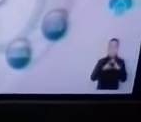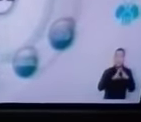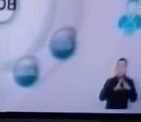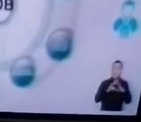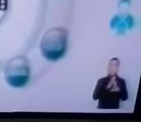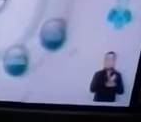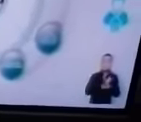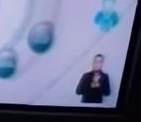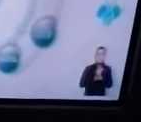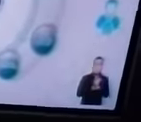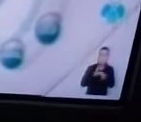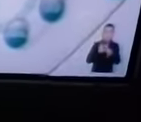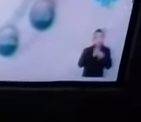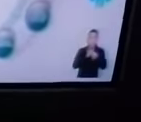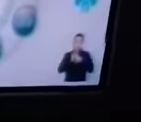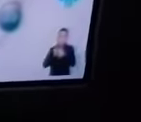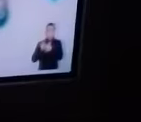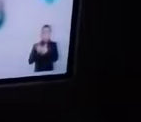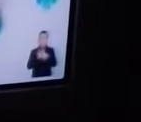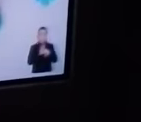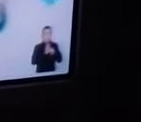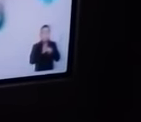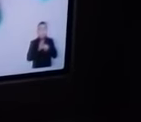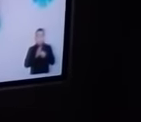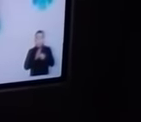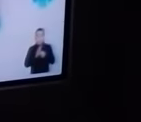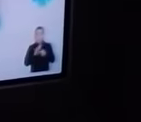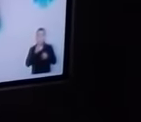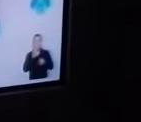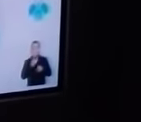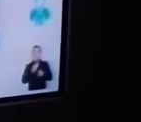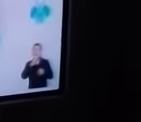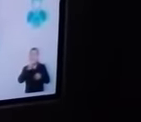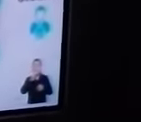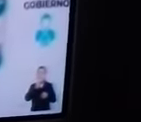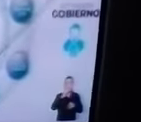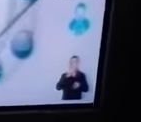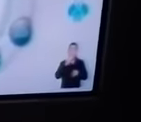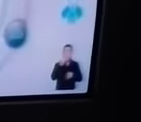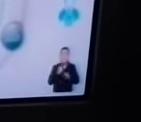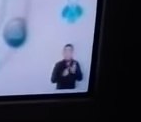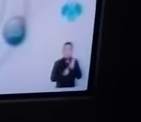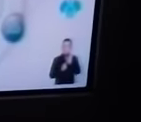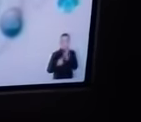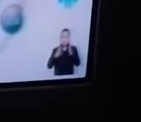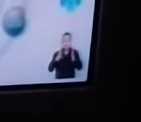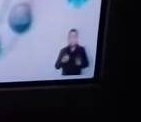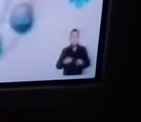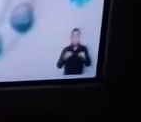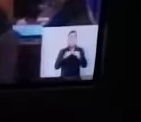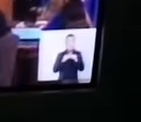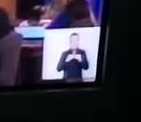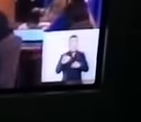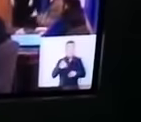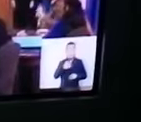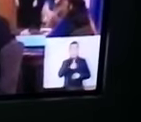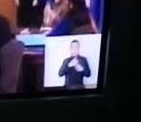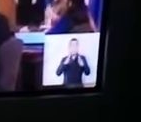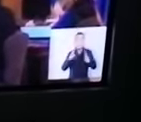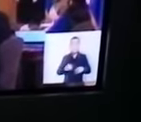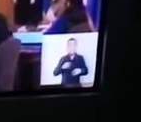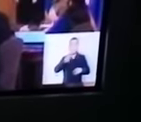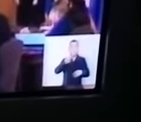civil, la coordinación por parte de la comisionada Recinos, evidentemente el trabajo del ministro de Gobernación y